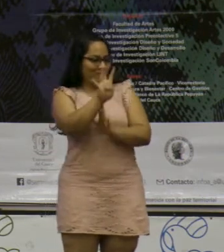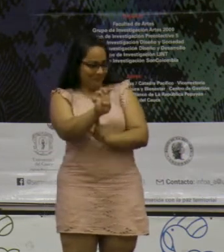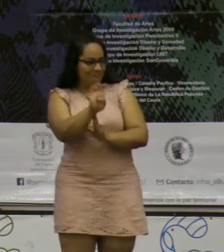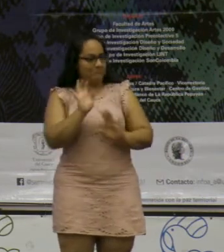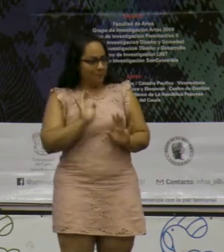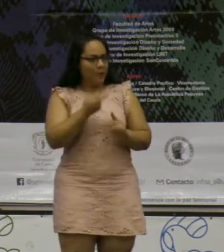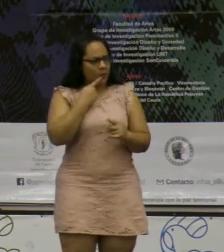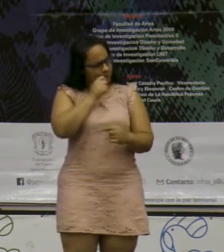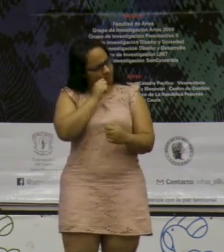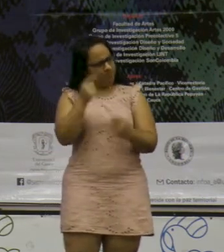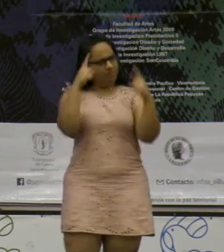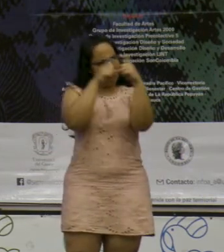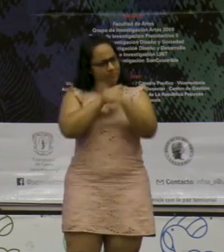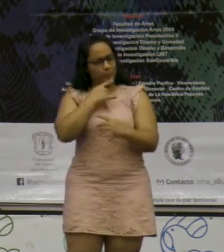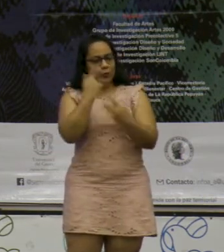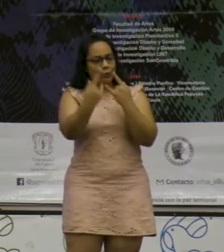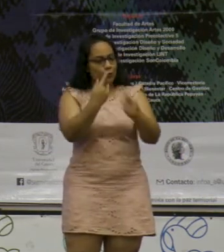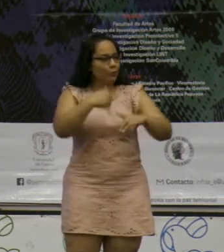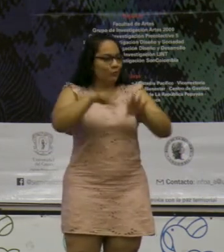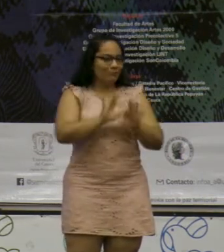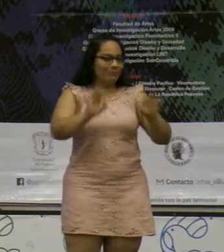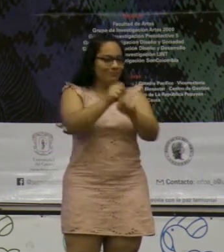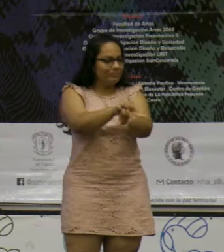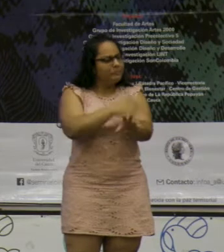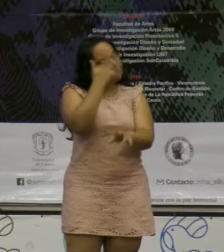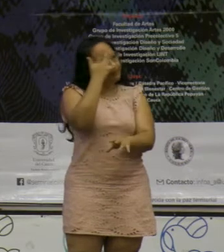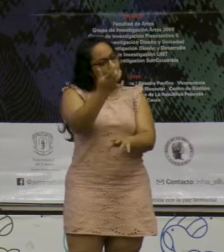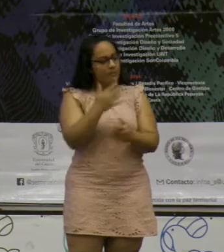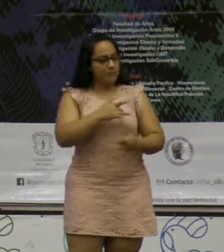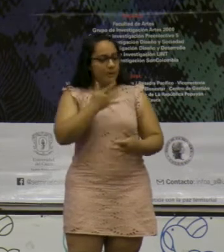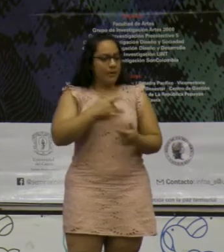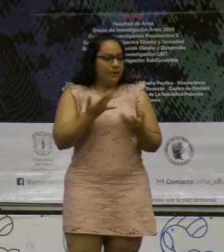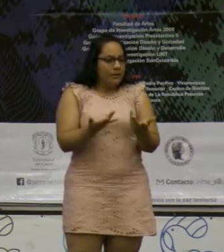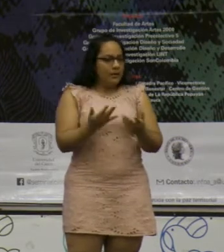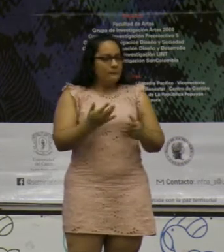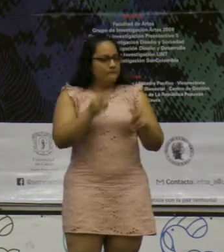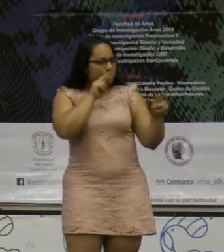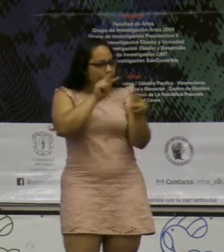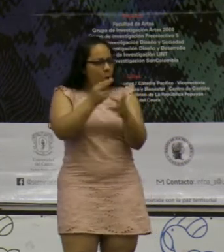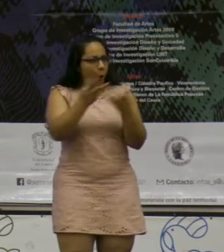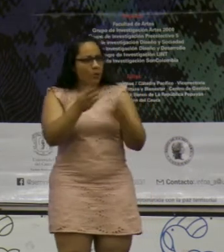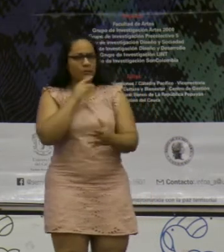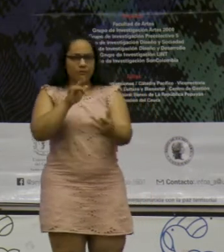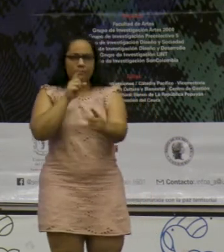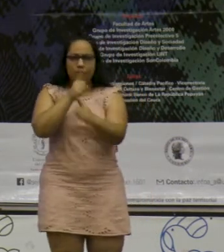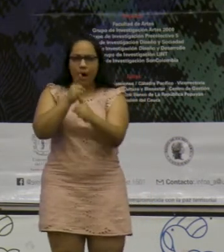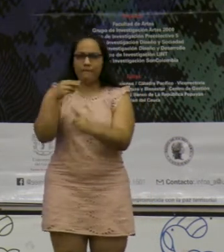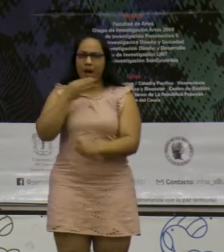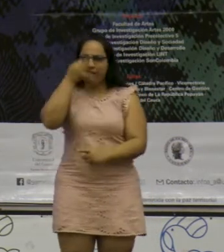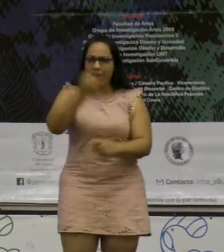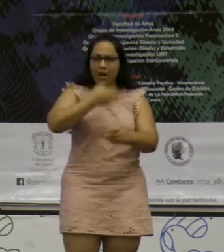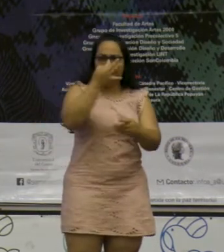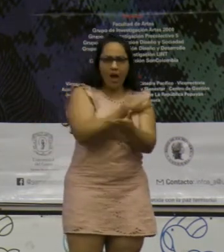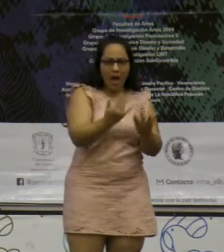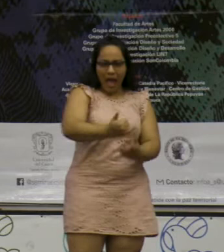me resultan bastante interesantes, sobre todo porque encuentro mucha realidad en la afirmación borgiana de que